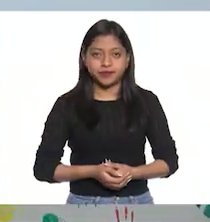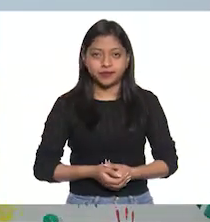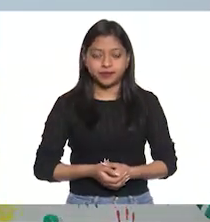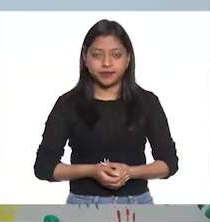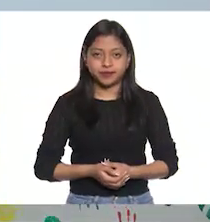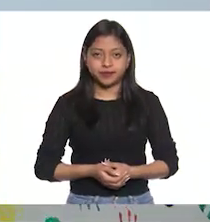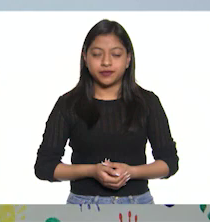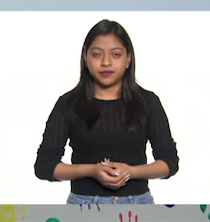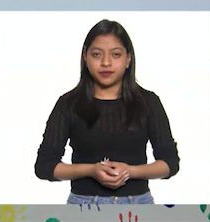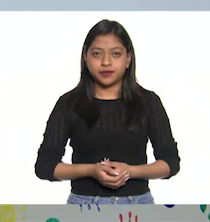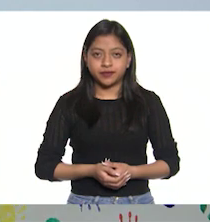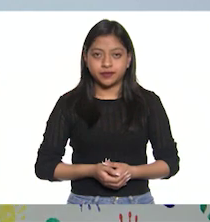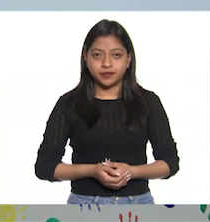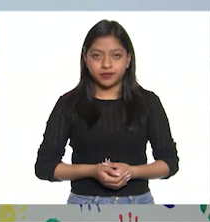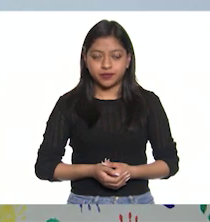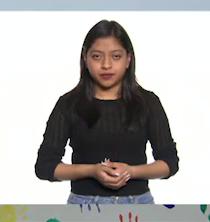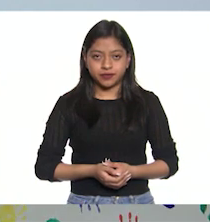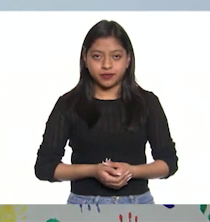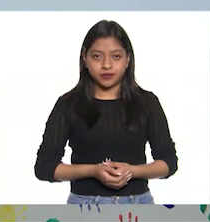640.